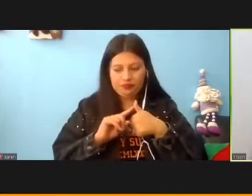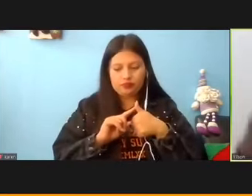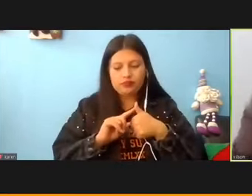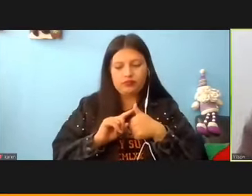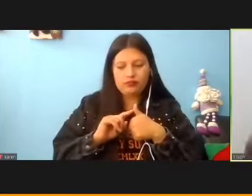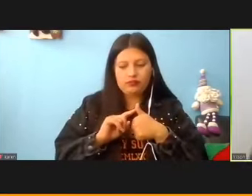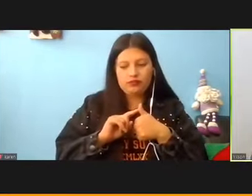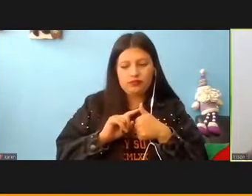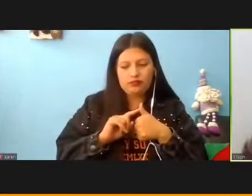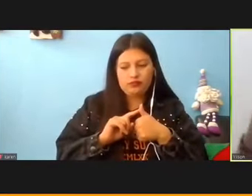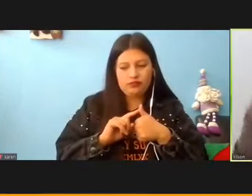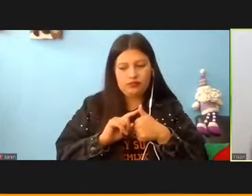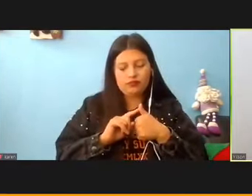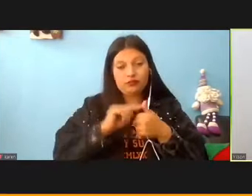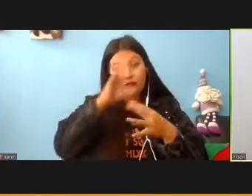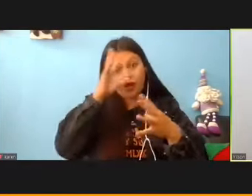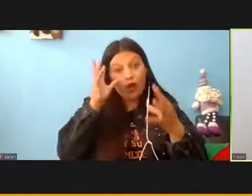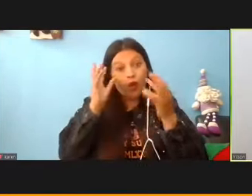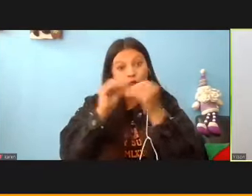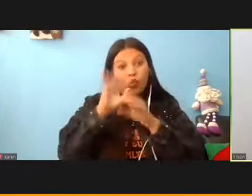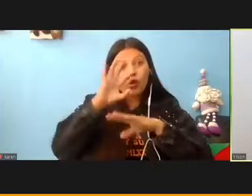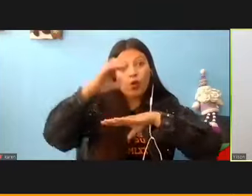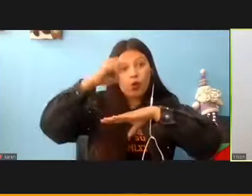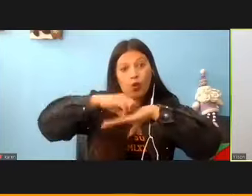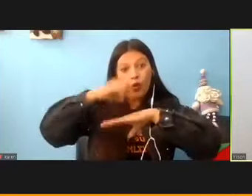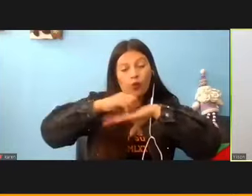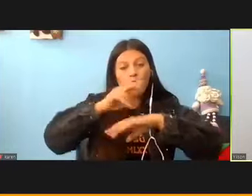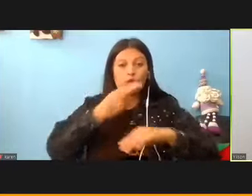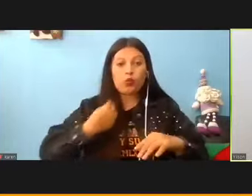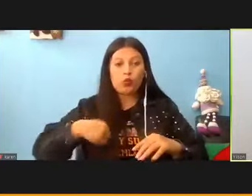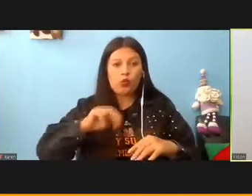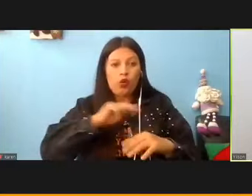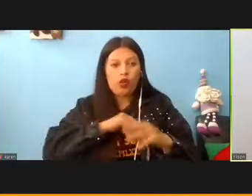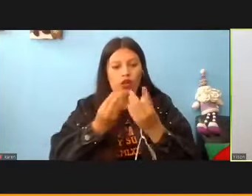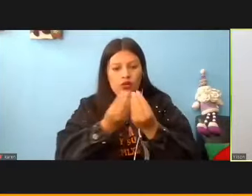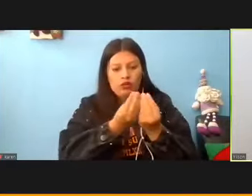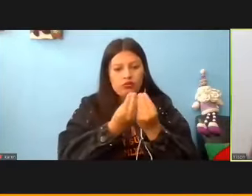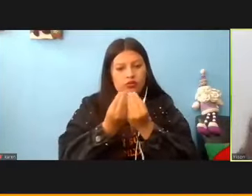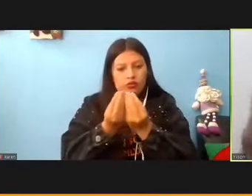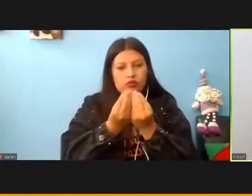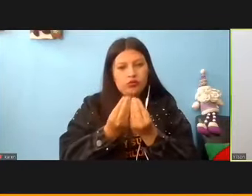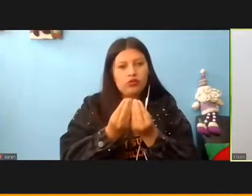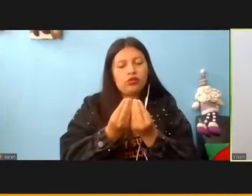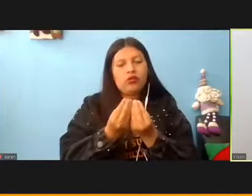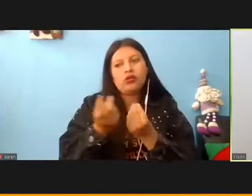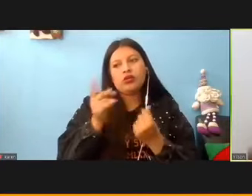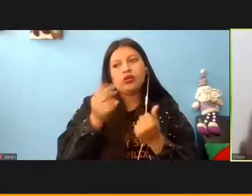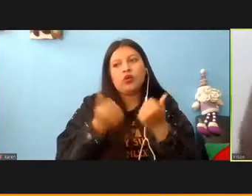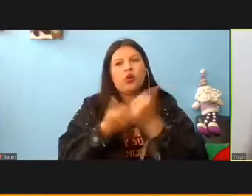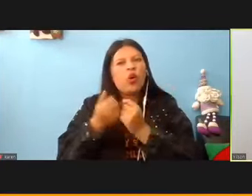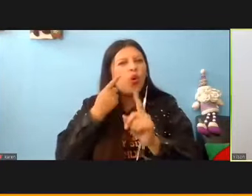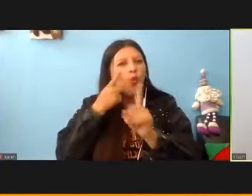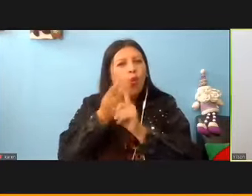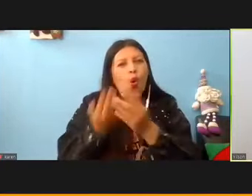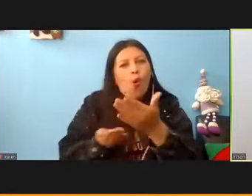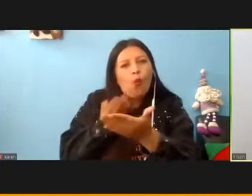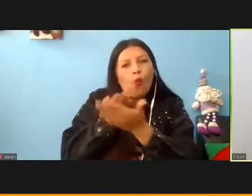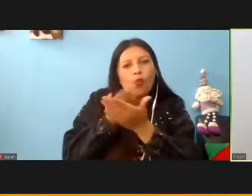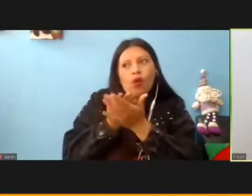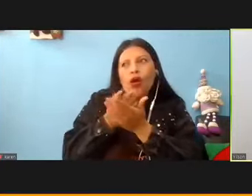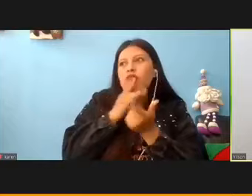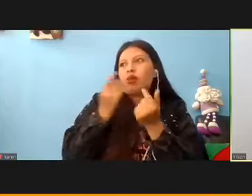digamos, de acuerdo con la organización que nosotros hicimos, ¿cierto?, en función, digamos, de las propuestas que nos